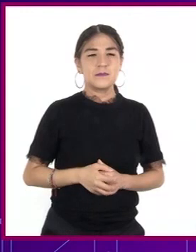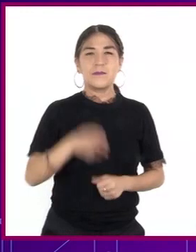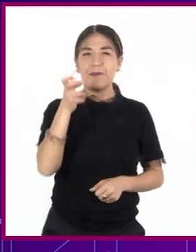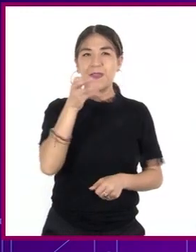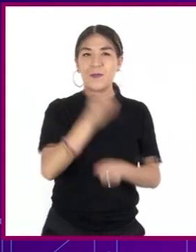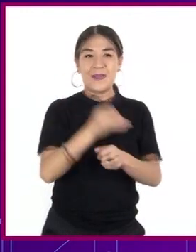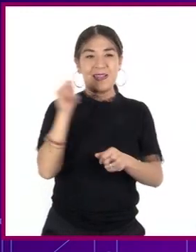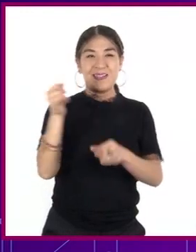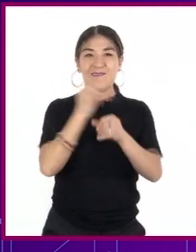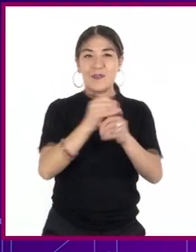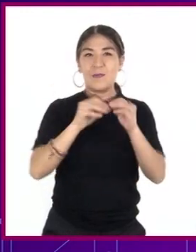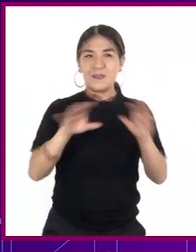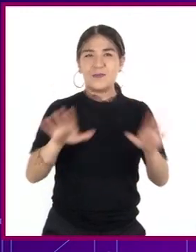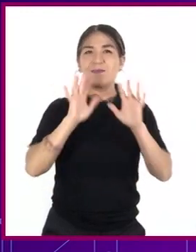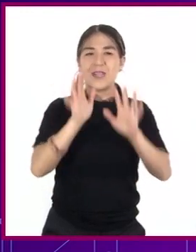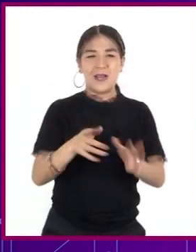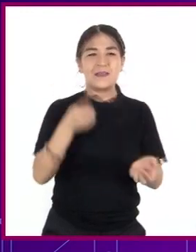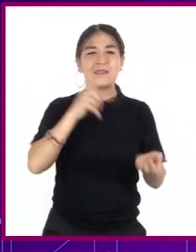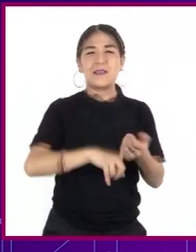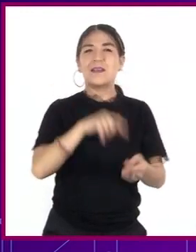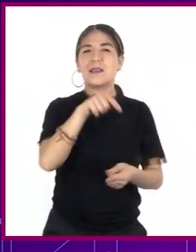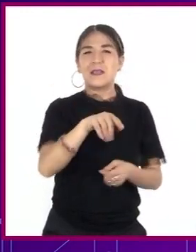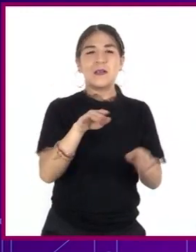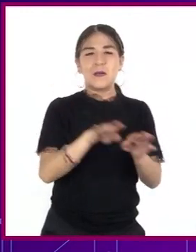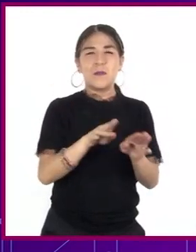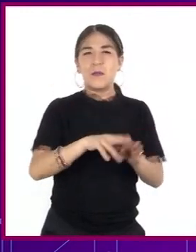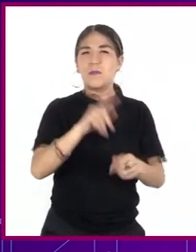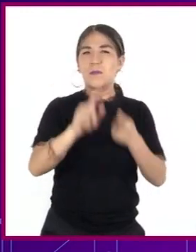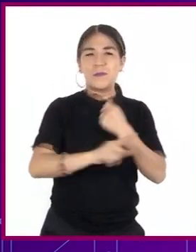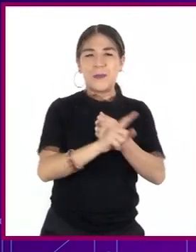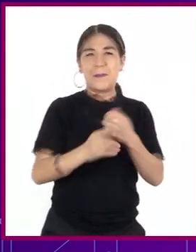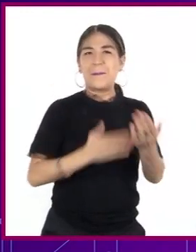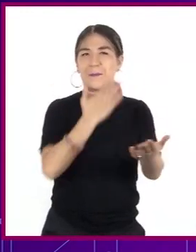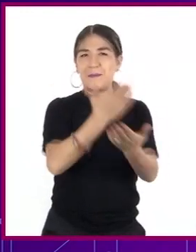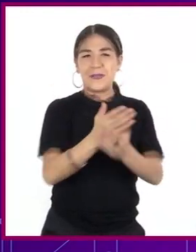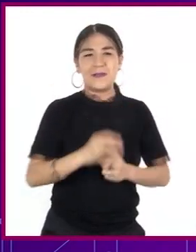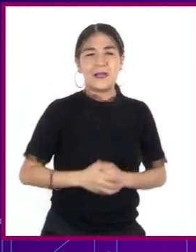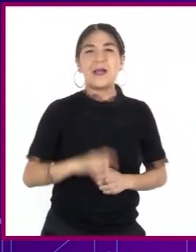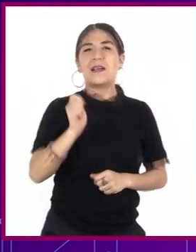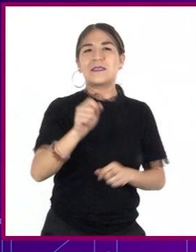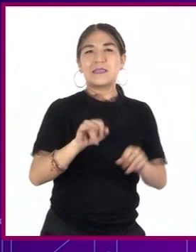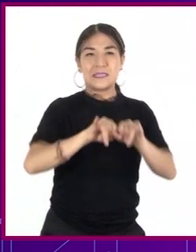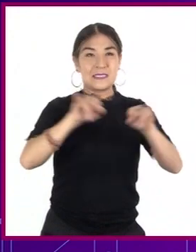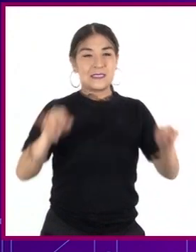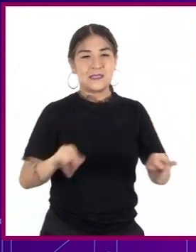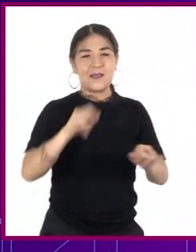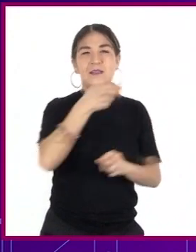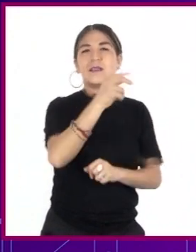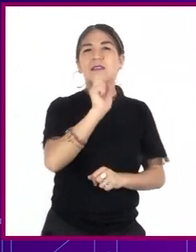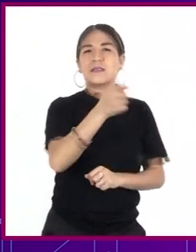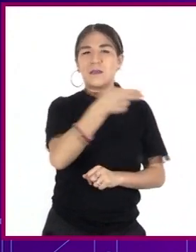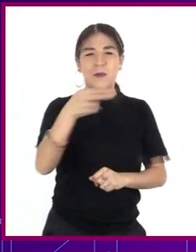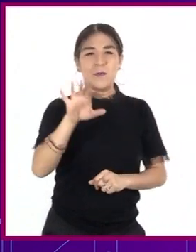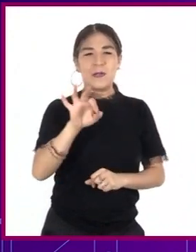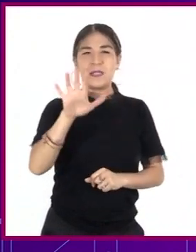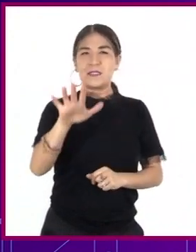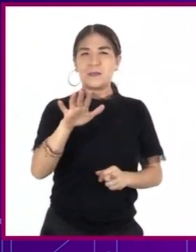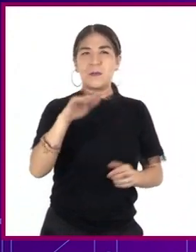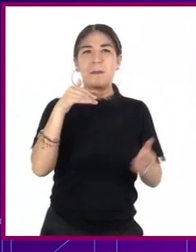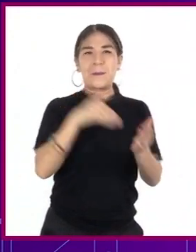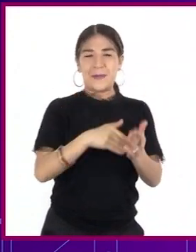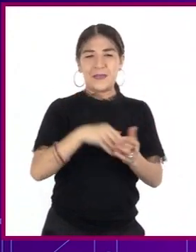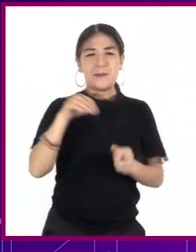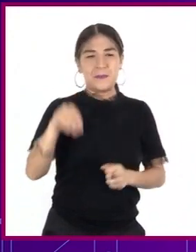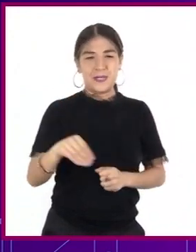tenemos los datos en las unidades que las condiciones del problema solicitan. La distancia igual a 45,000 metros.